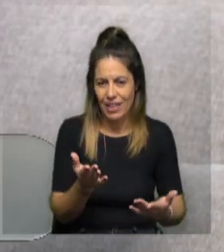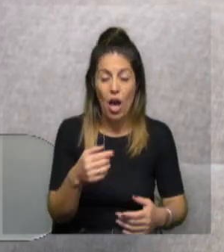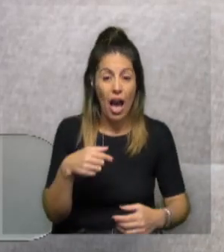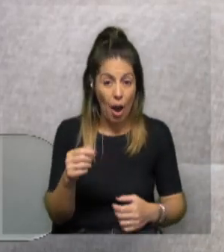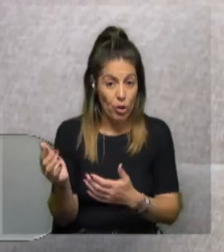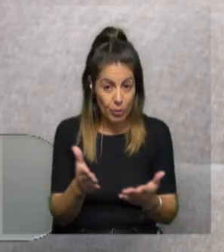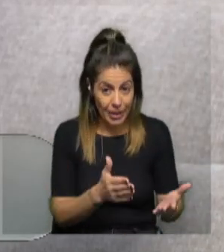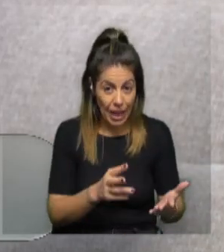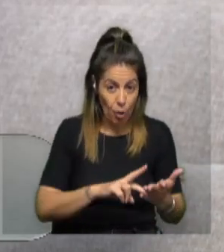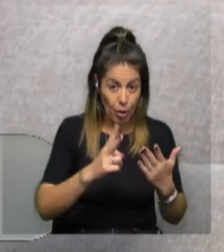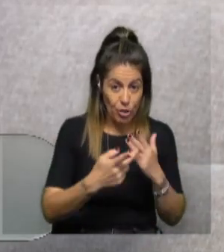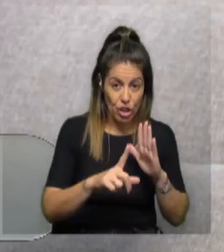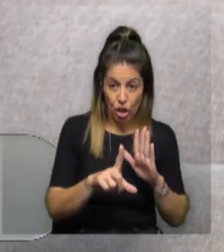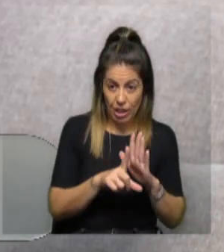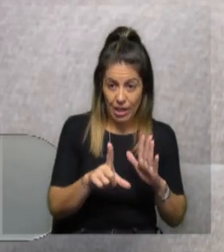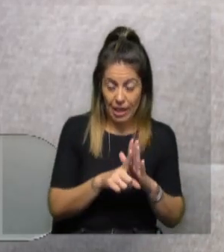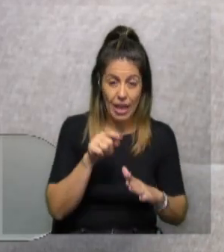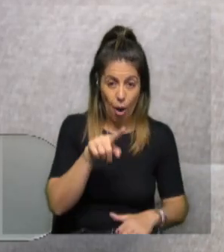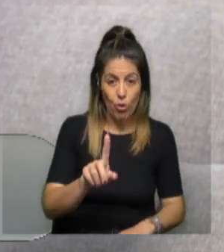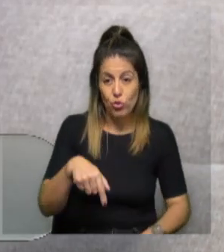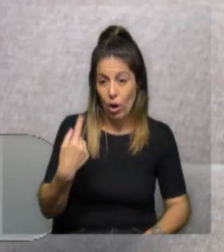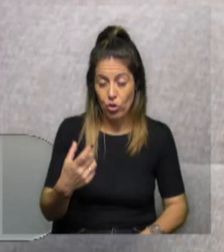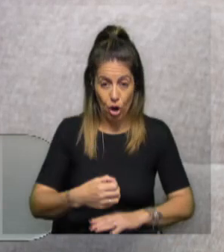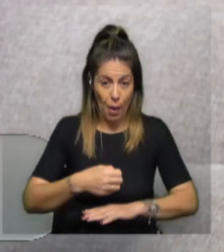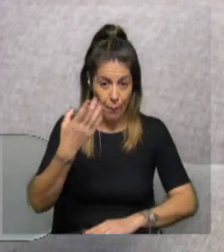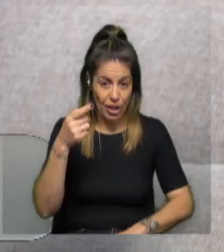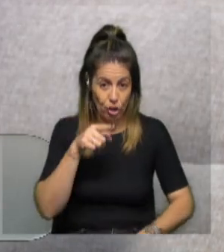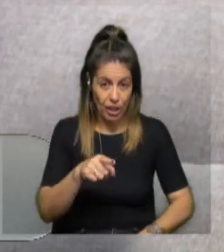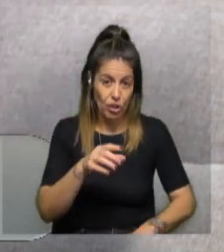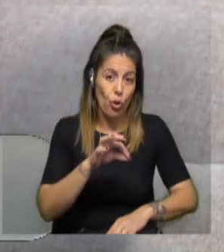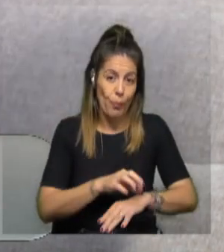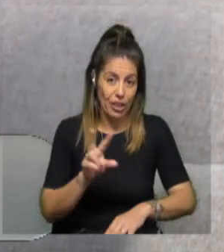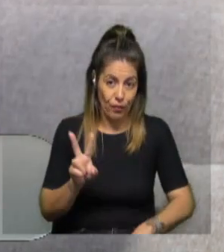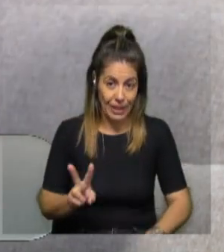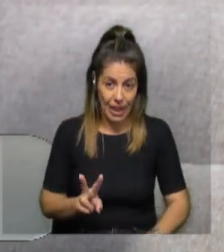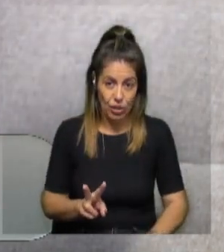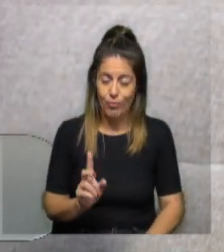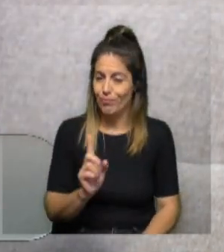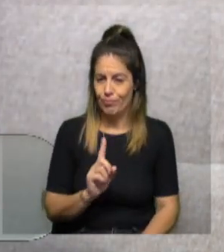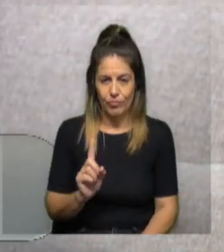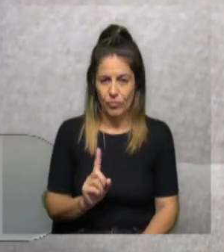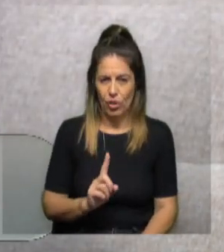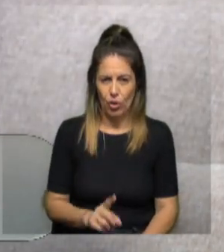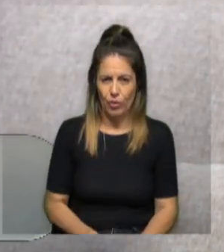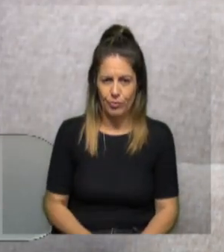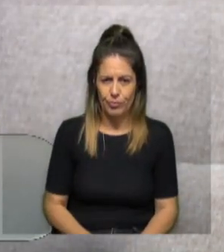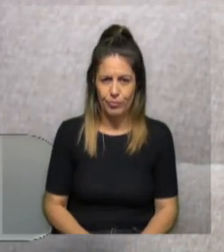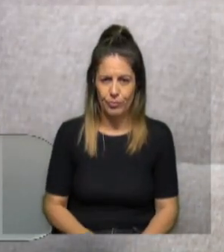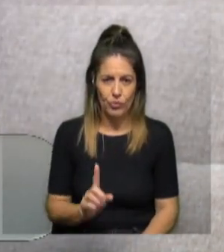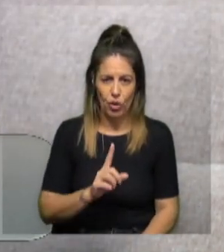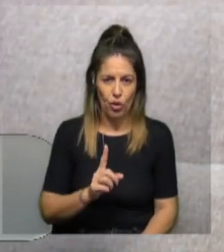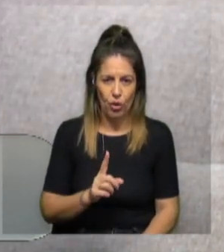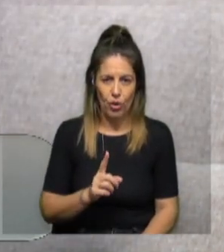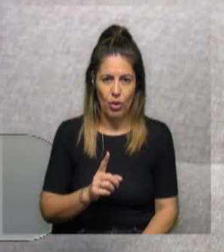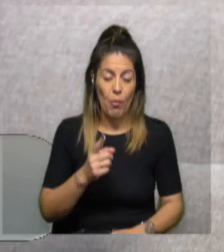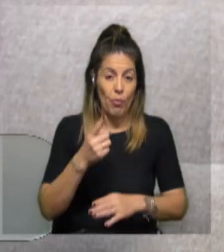para el proyecto de ley? ¿A vos o a cualquier otro experto en esto? ¿Un etólogo, un veterinario? No, no, no, Dios, la verdad que no. Debería saberlo,